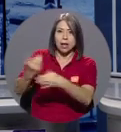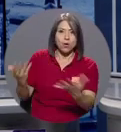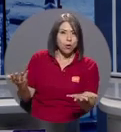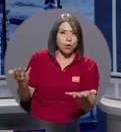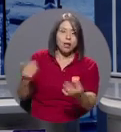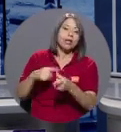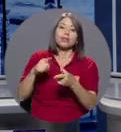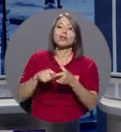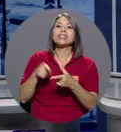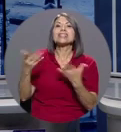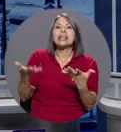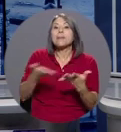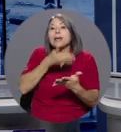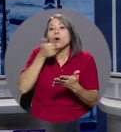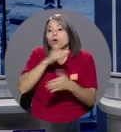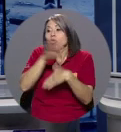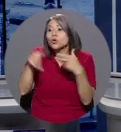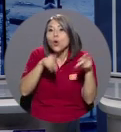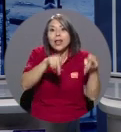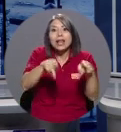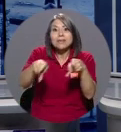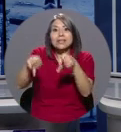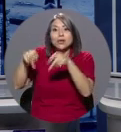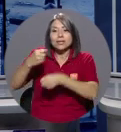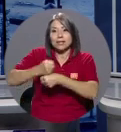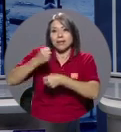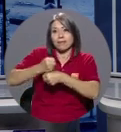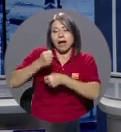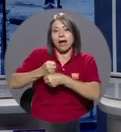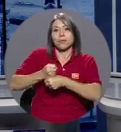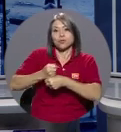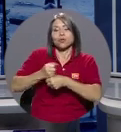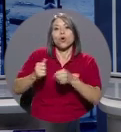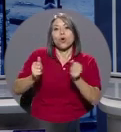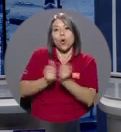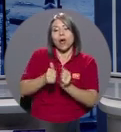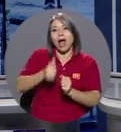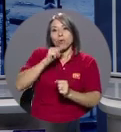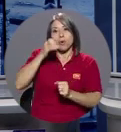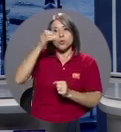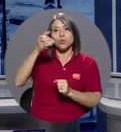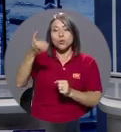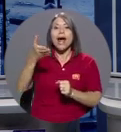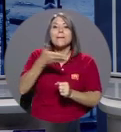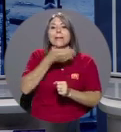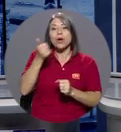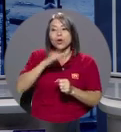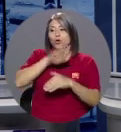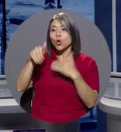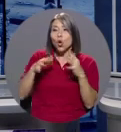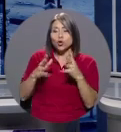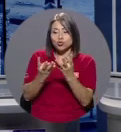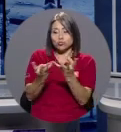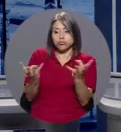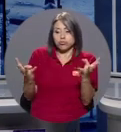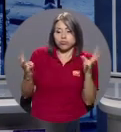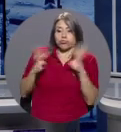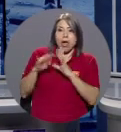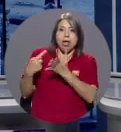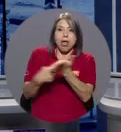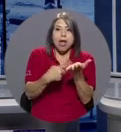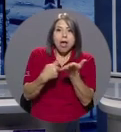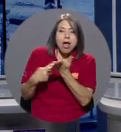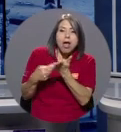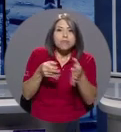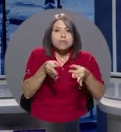lo importante tal vez es sentar a todas las personas que trabajamos en la actividad de acuacultura y hacerles ver